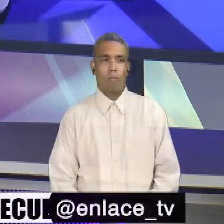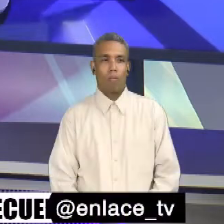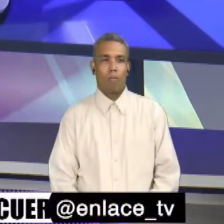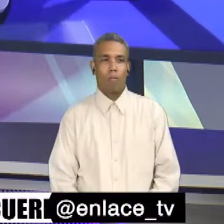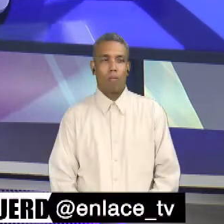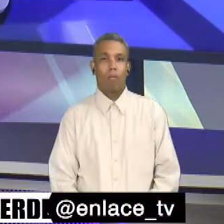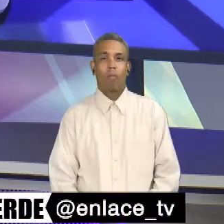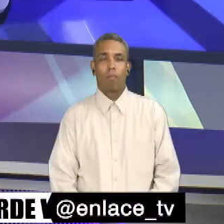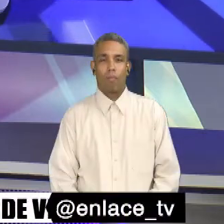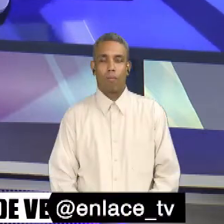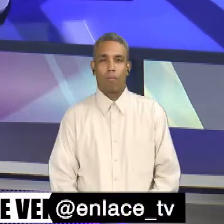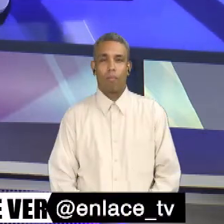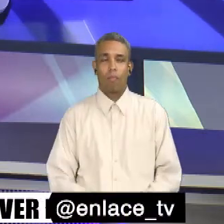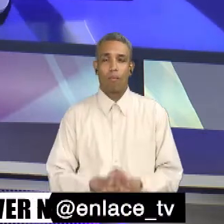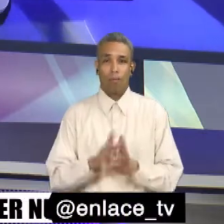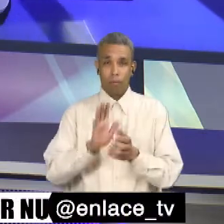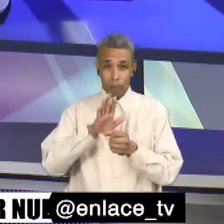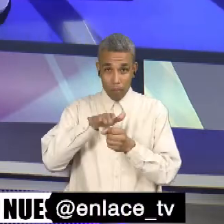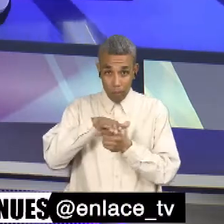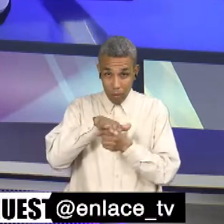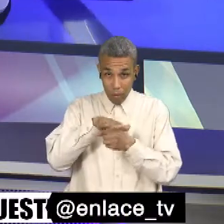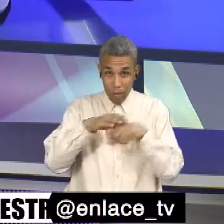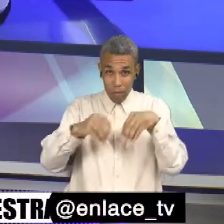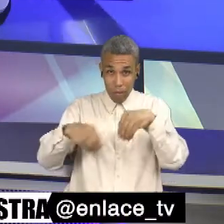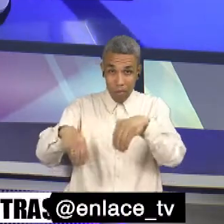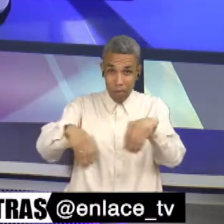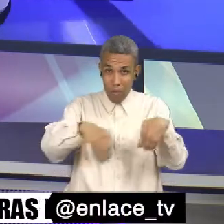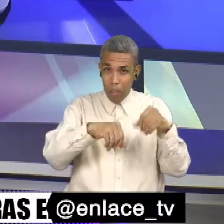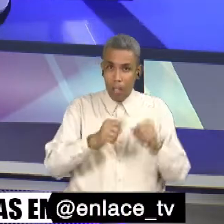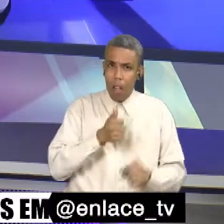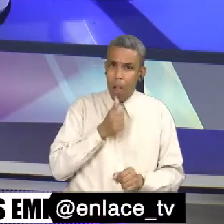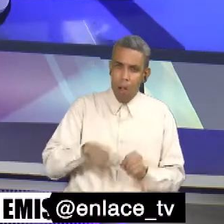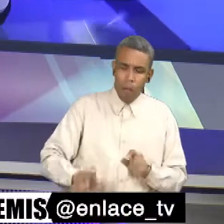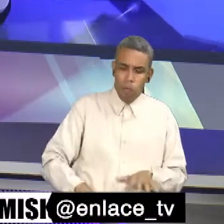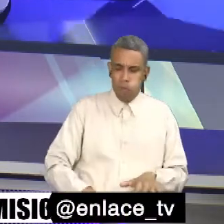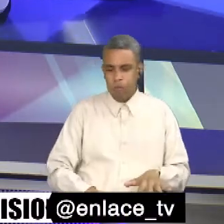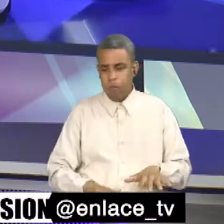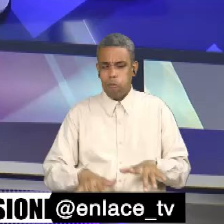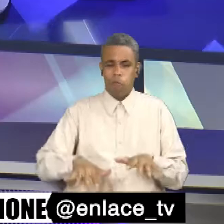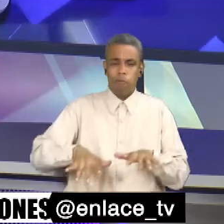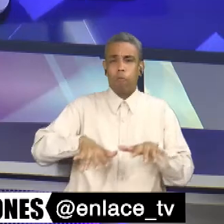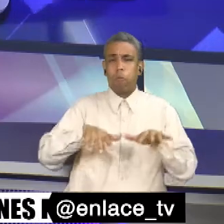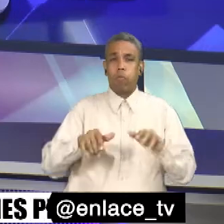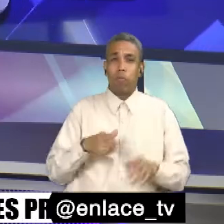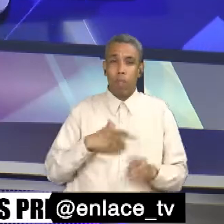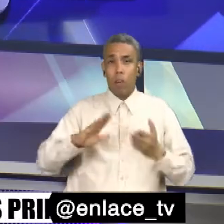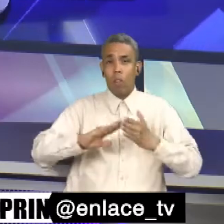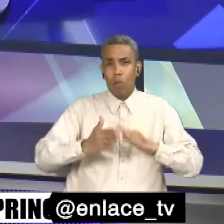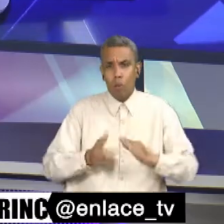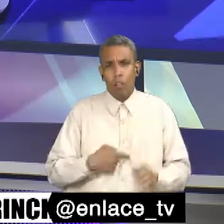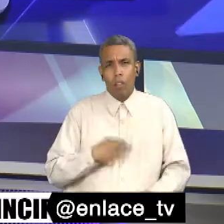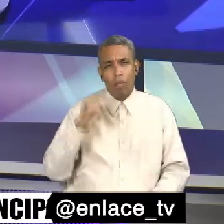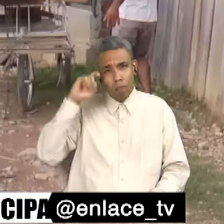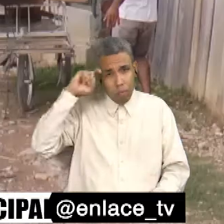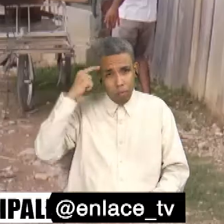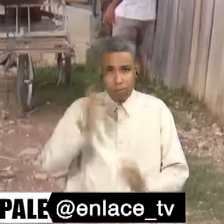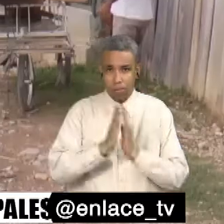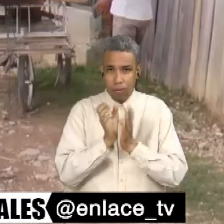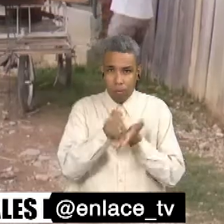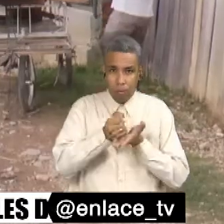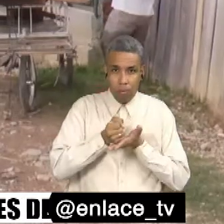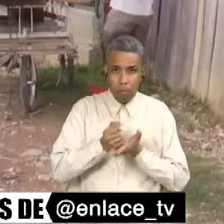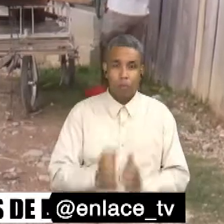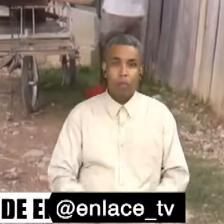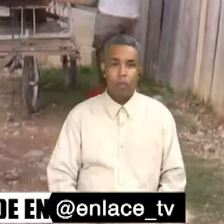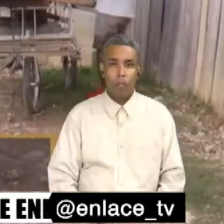Inundados se encuentran los habitantes del barrio Arenal. Los afectados piden albergues temporales. Temen una creciente súbita.